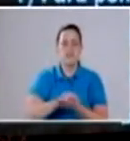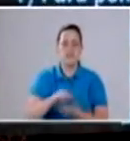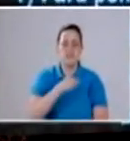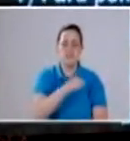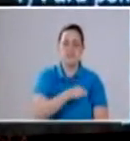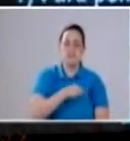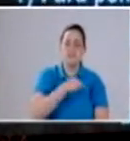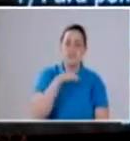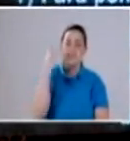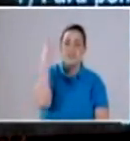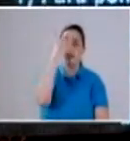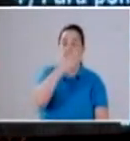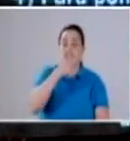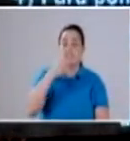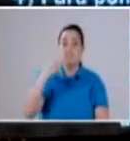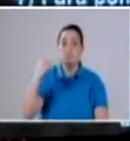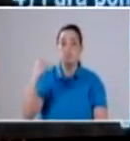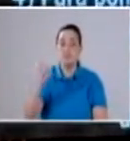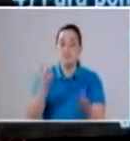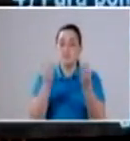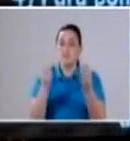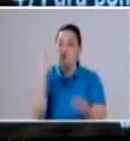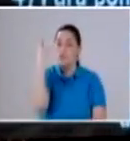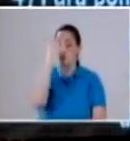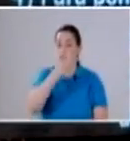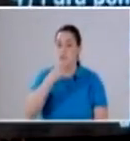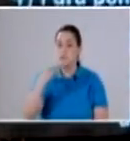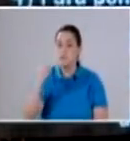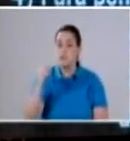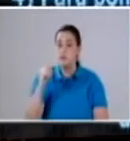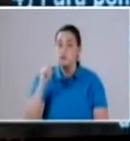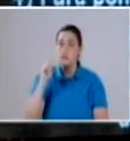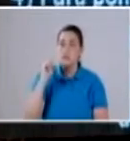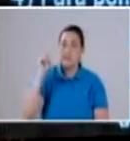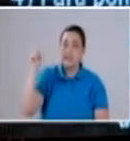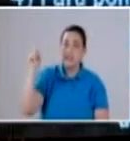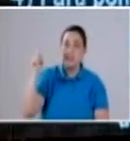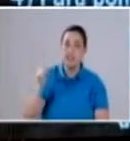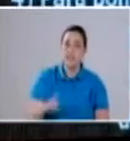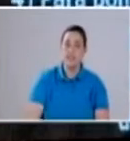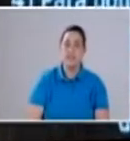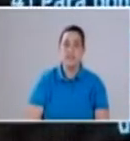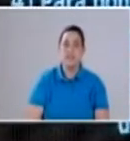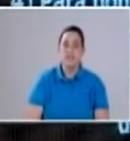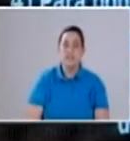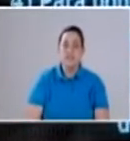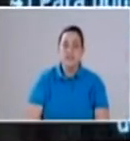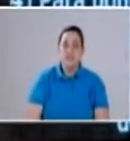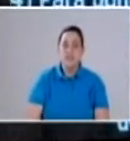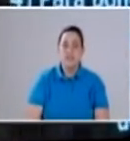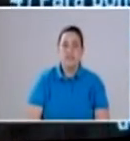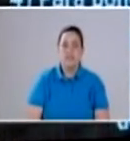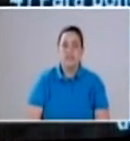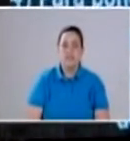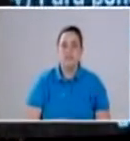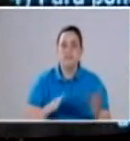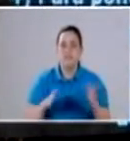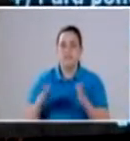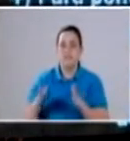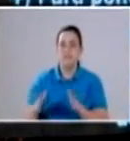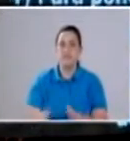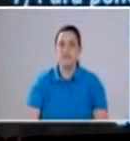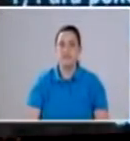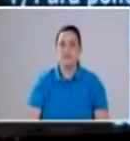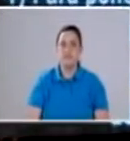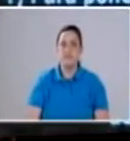de espíritus que Él maneja, de los cuales Él es el jefe, porque Hebreos dice que los